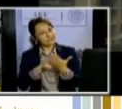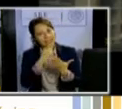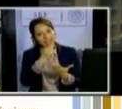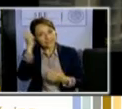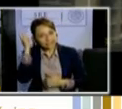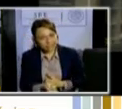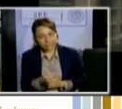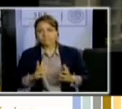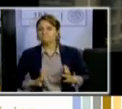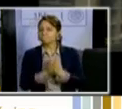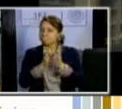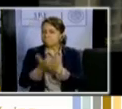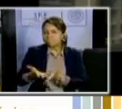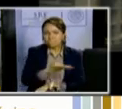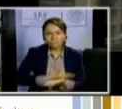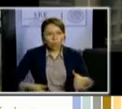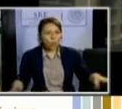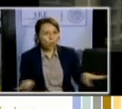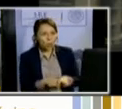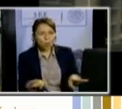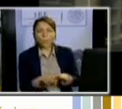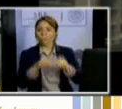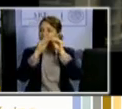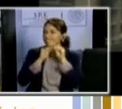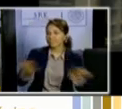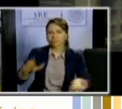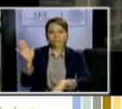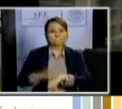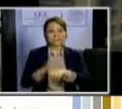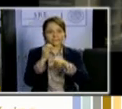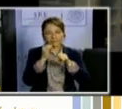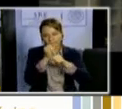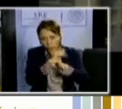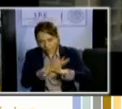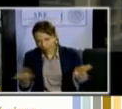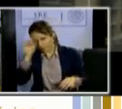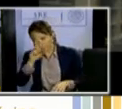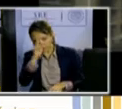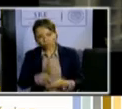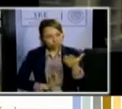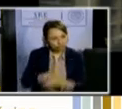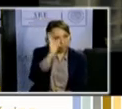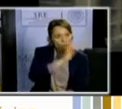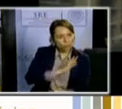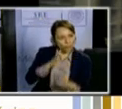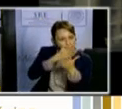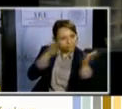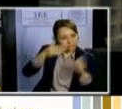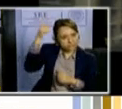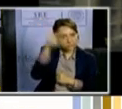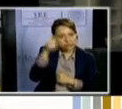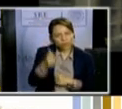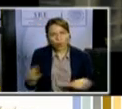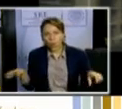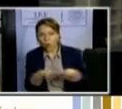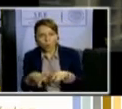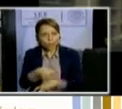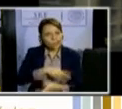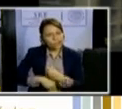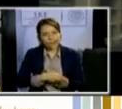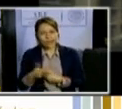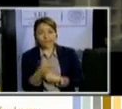los procesos de decisión ambientales, el acceso a la información y los procedimientos administrativos y jurídicos para la remediación del